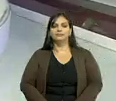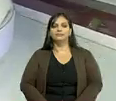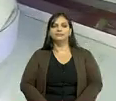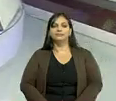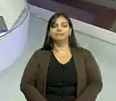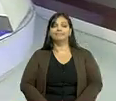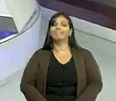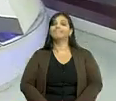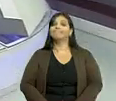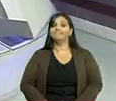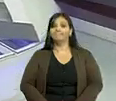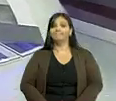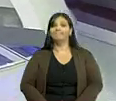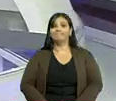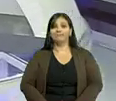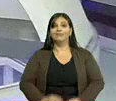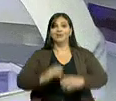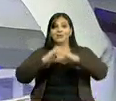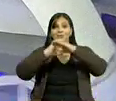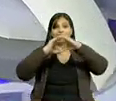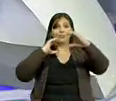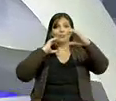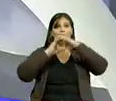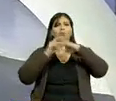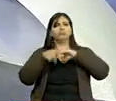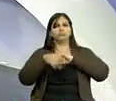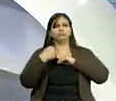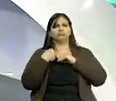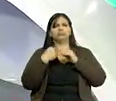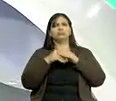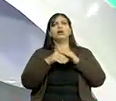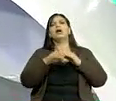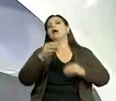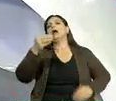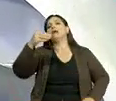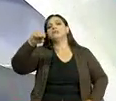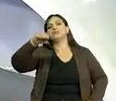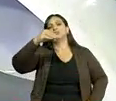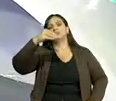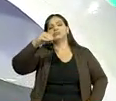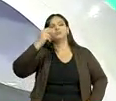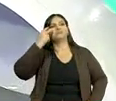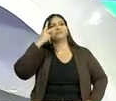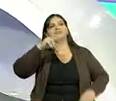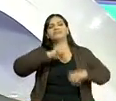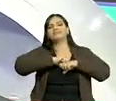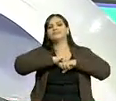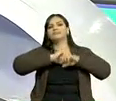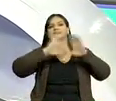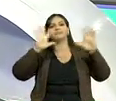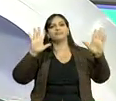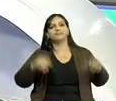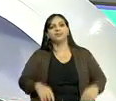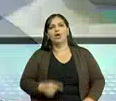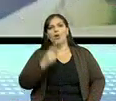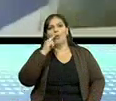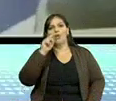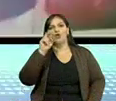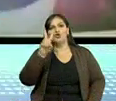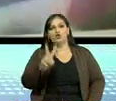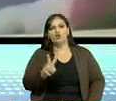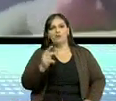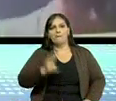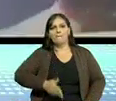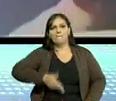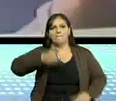Ahí está, mira esta cámara que ha captado el accionar de estos delincuentes, ahora que ya se los puede